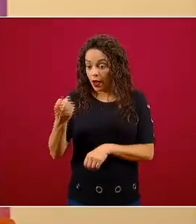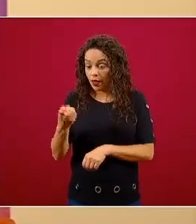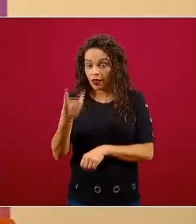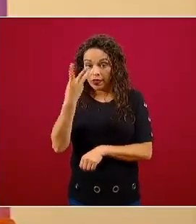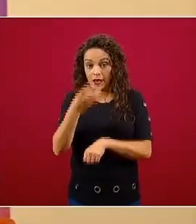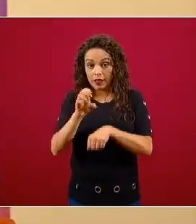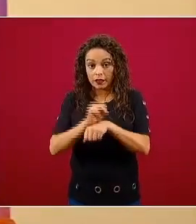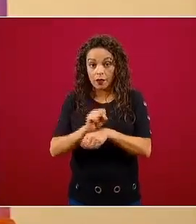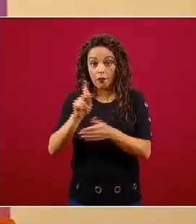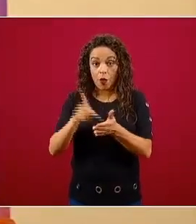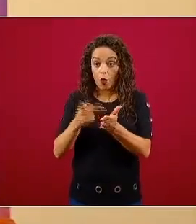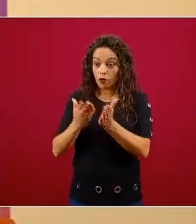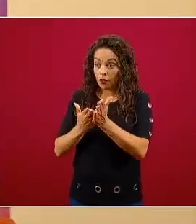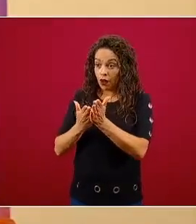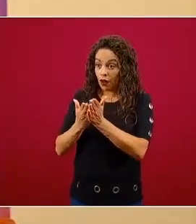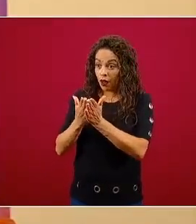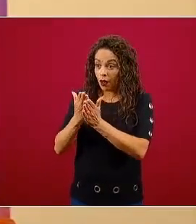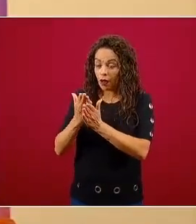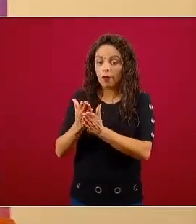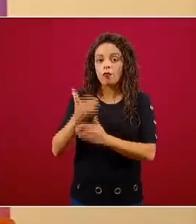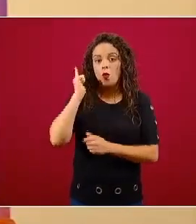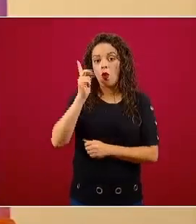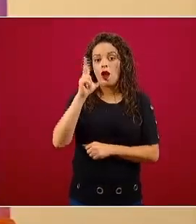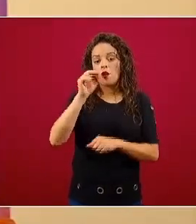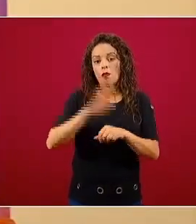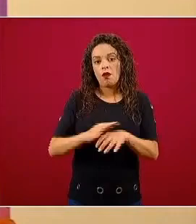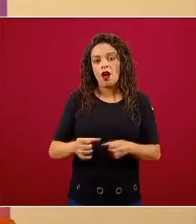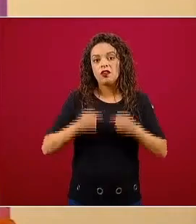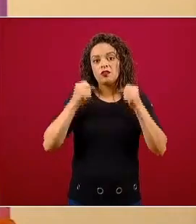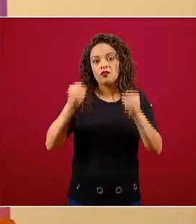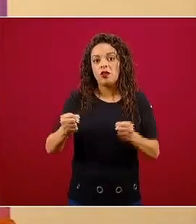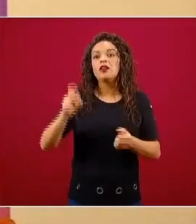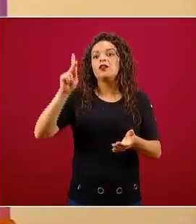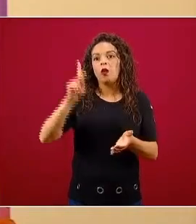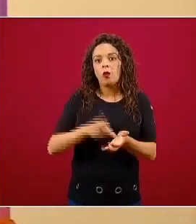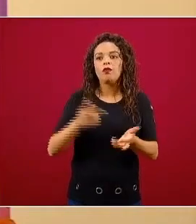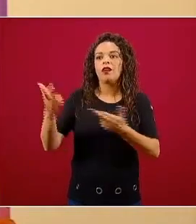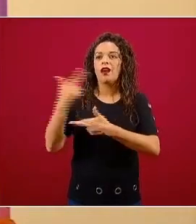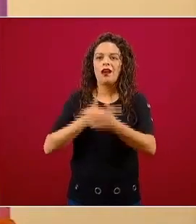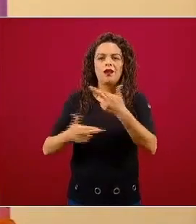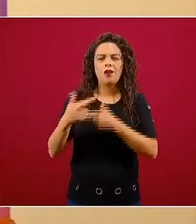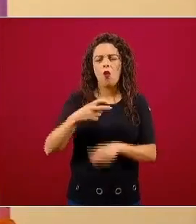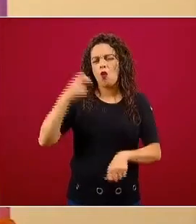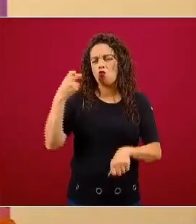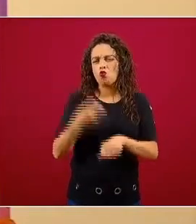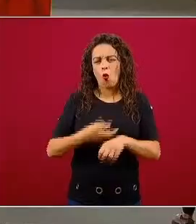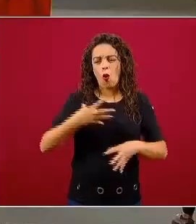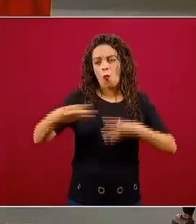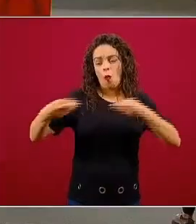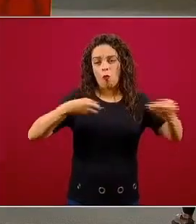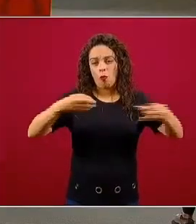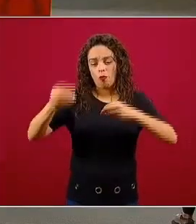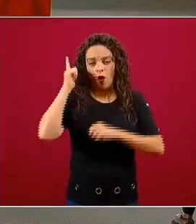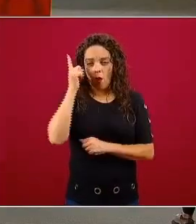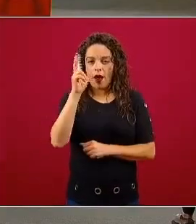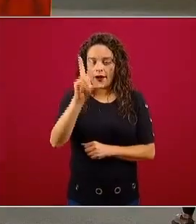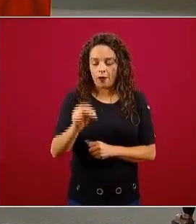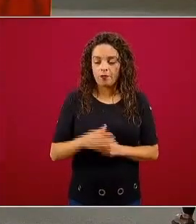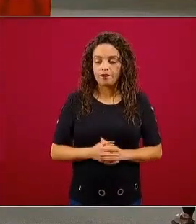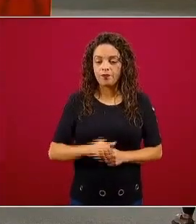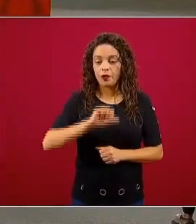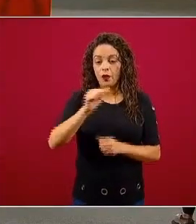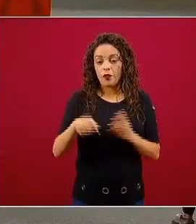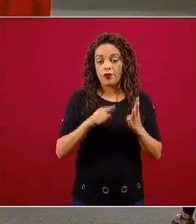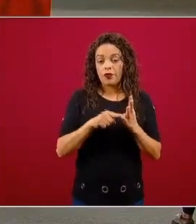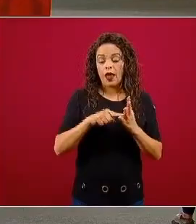en un nuevo pico que pudiéramos estar viendo en las siguientes semanas. Emiliano Zapata y Temixco prácticamente con una